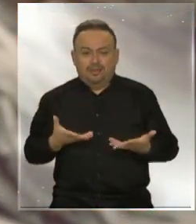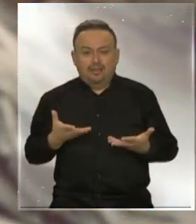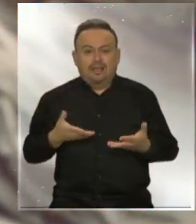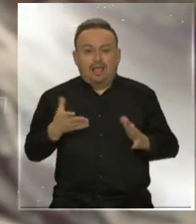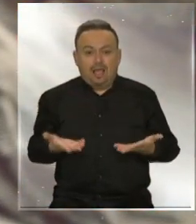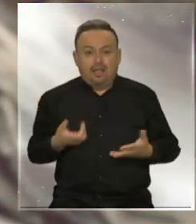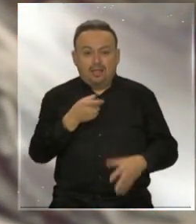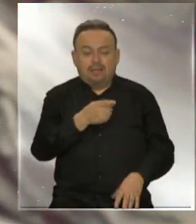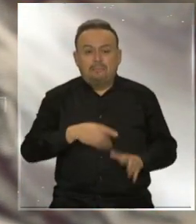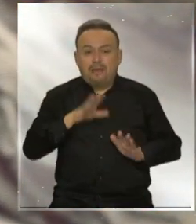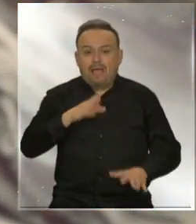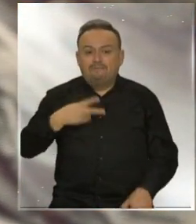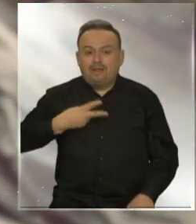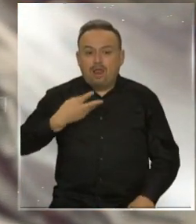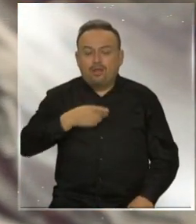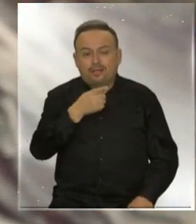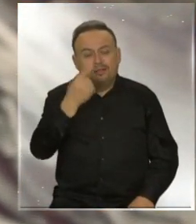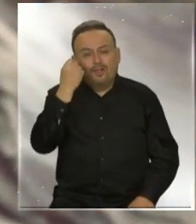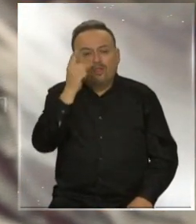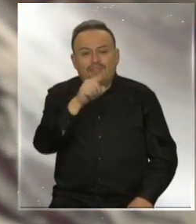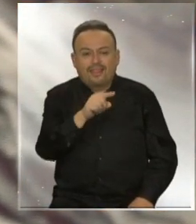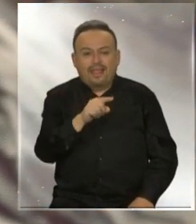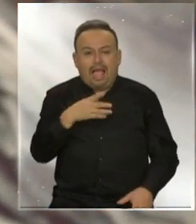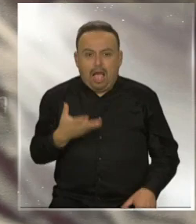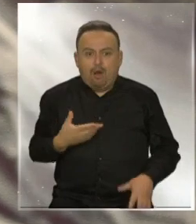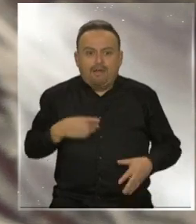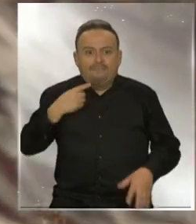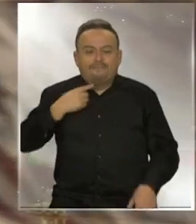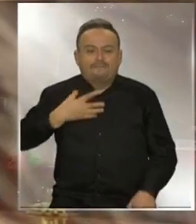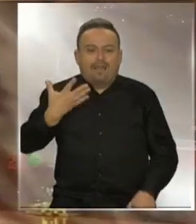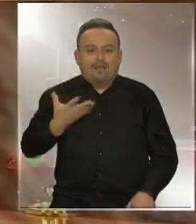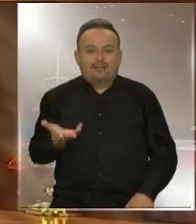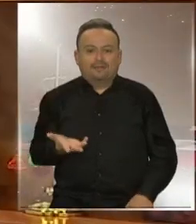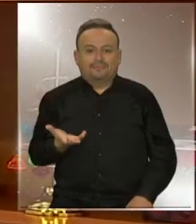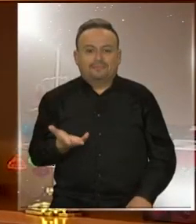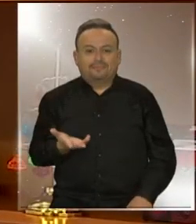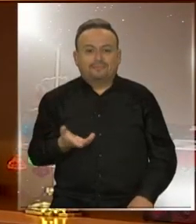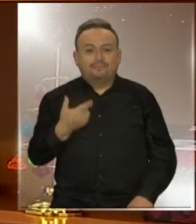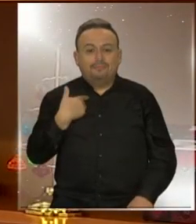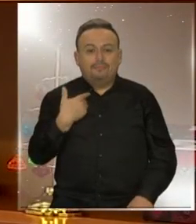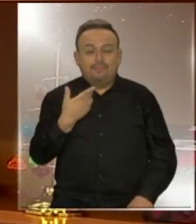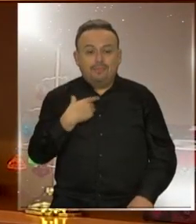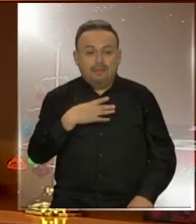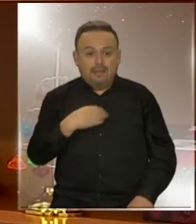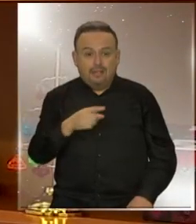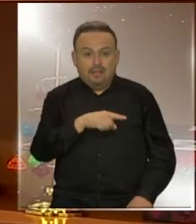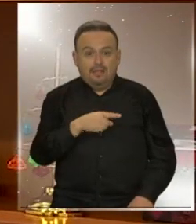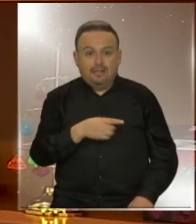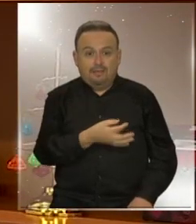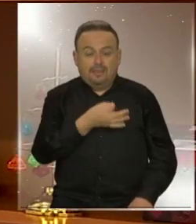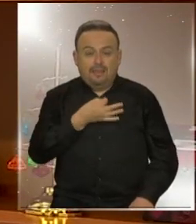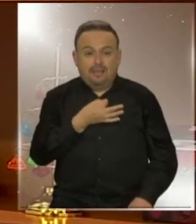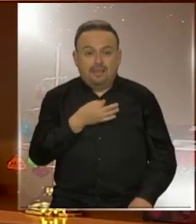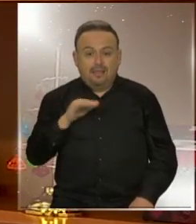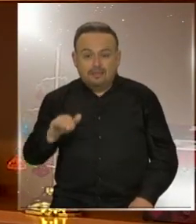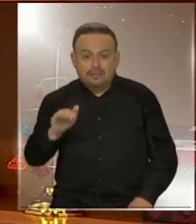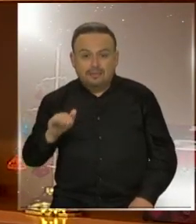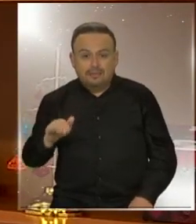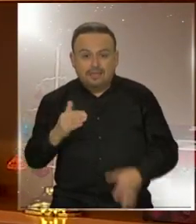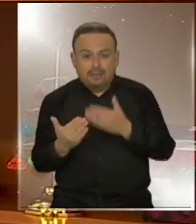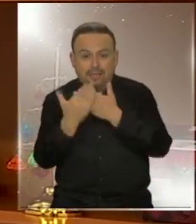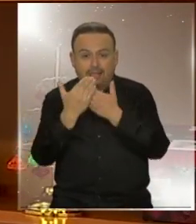Probablemente ahora valore muchas más cosas que antes quizás no valoraba. Como cuando mi hija me despierta en las